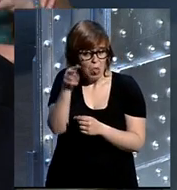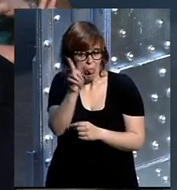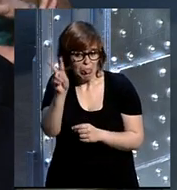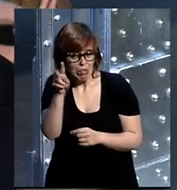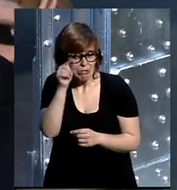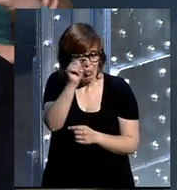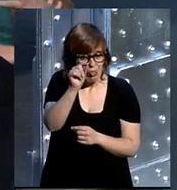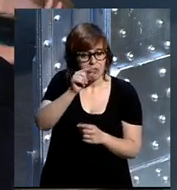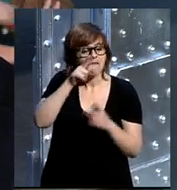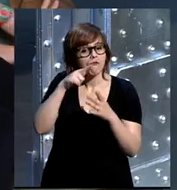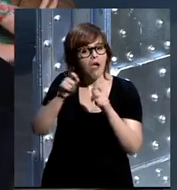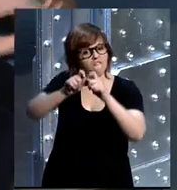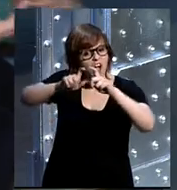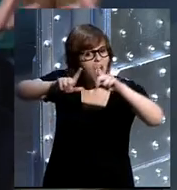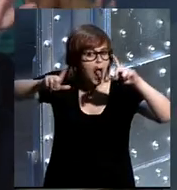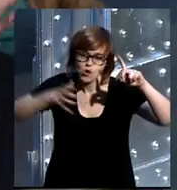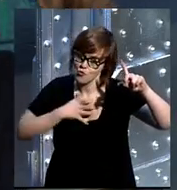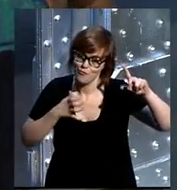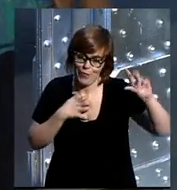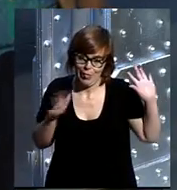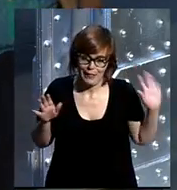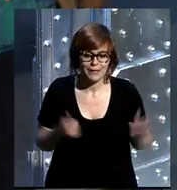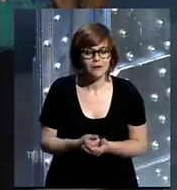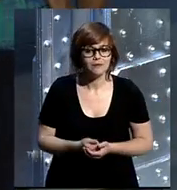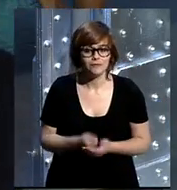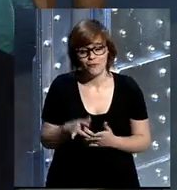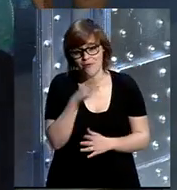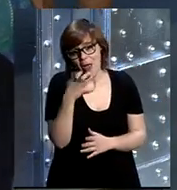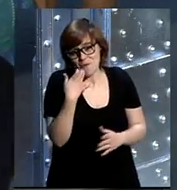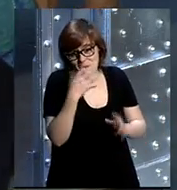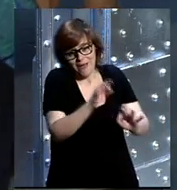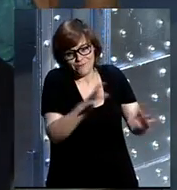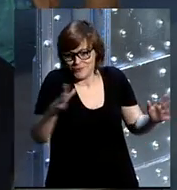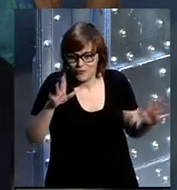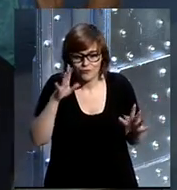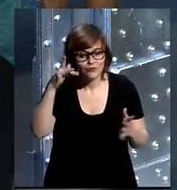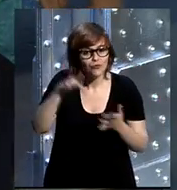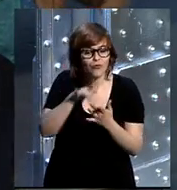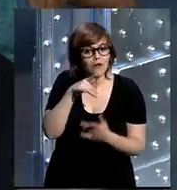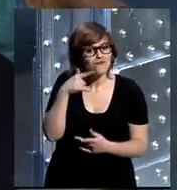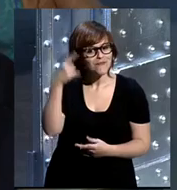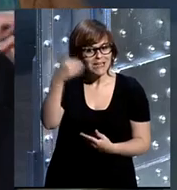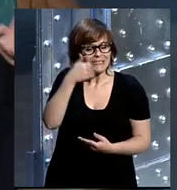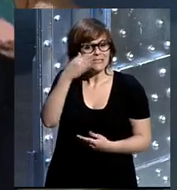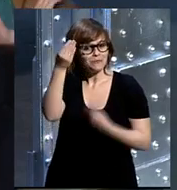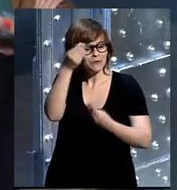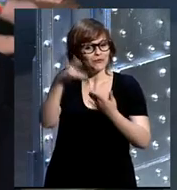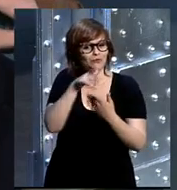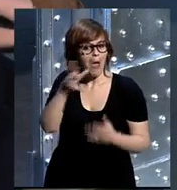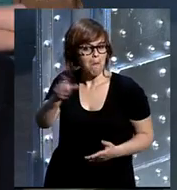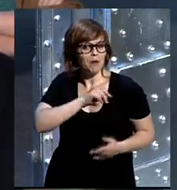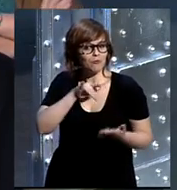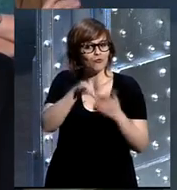ya se puede ampliar. Por ejemplo, ya en un plan de broma, pero yo creo que debía haber un premio, por lo menos a buenas